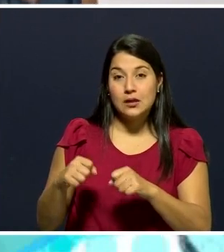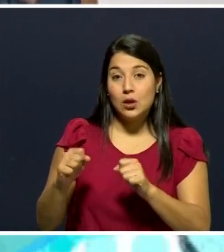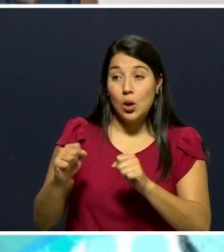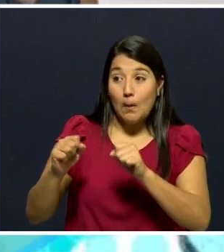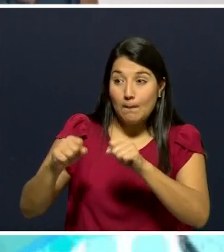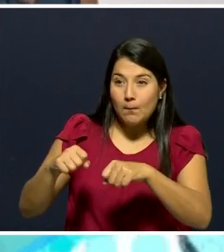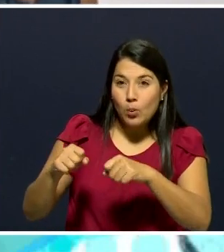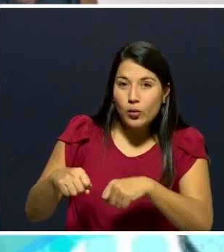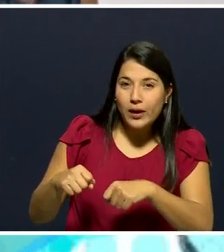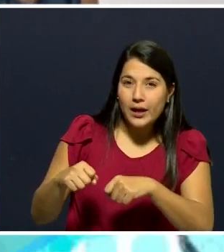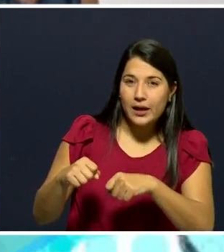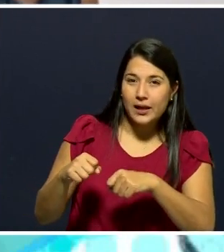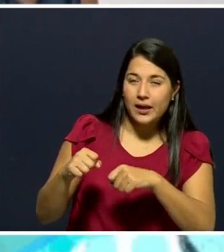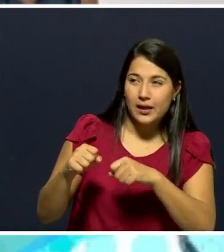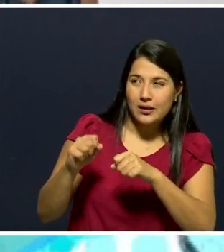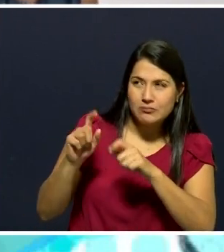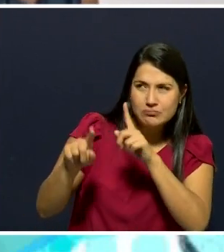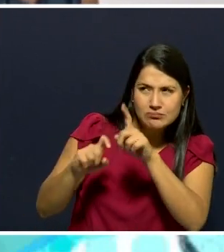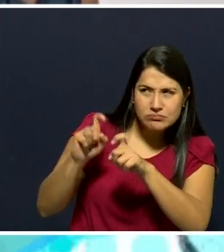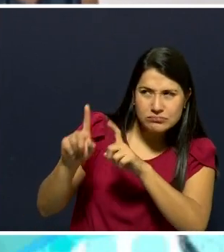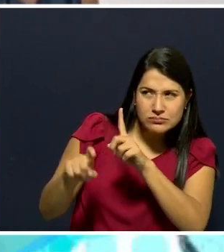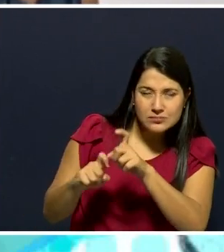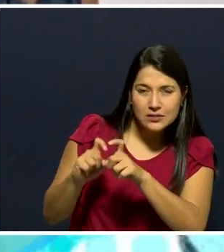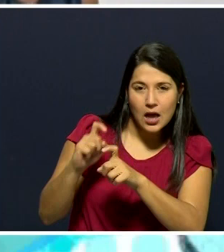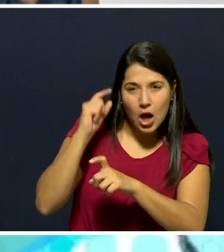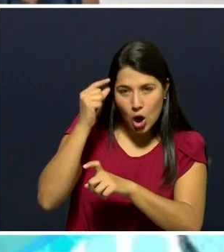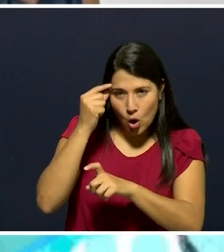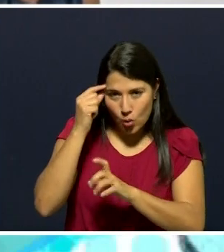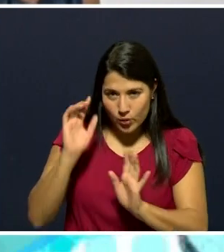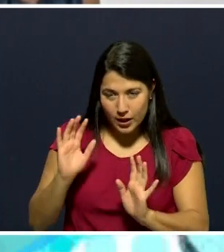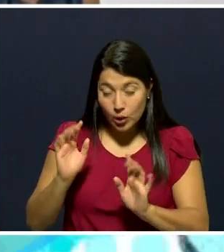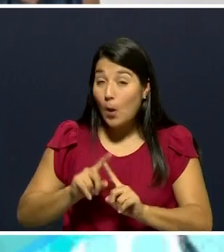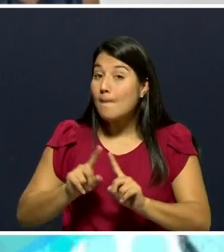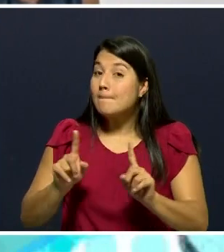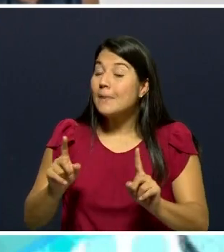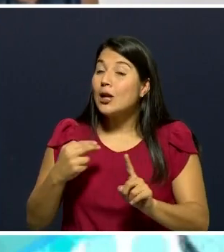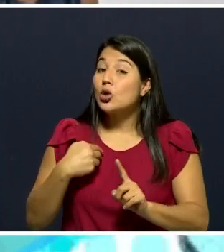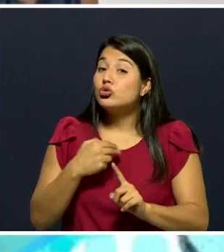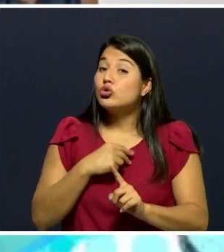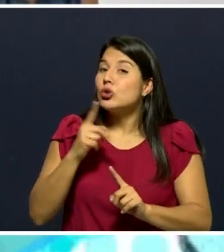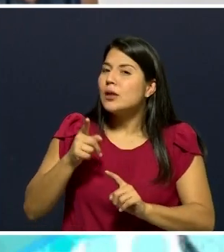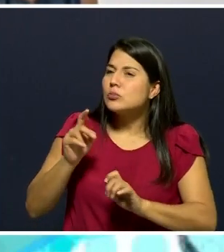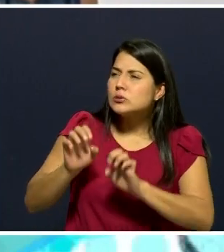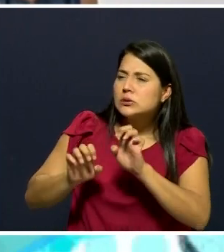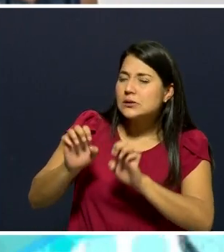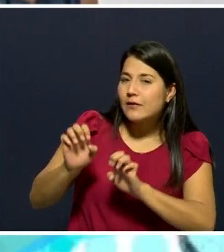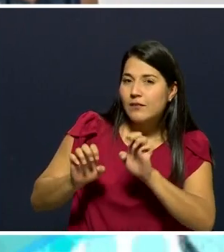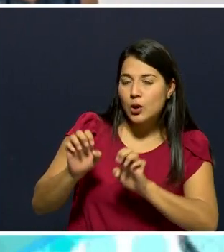gobierno. Sin embargo, tendríamos que valorar cómo esta coyuntura